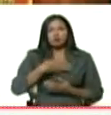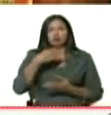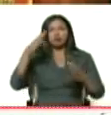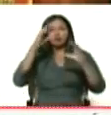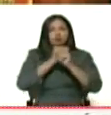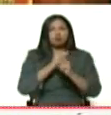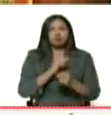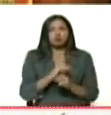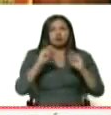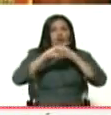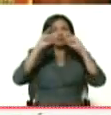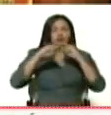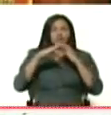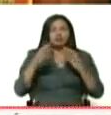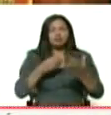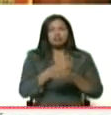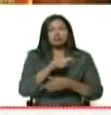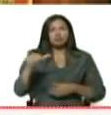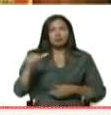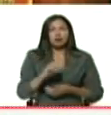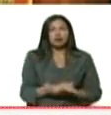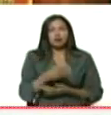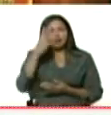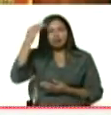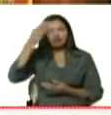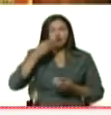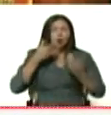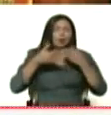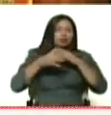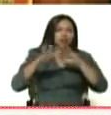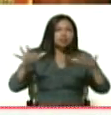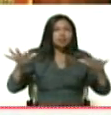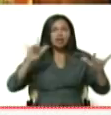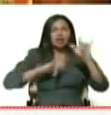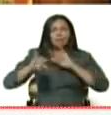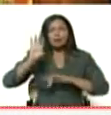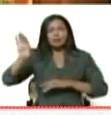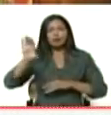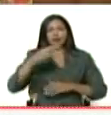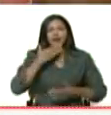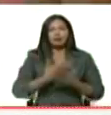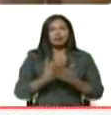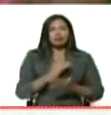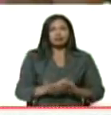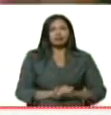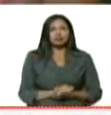Feliz fin de semana. Que Dios bendiga a nuestra amada patria. Gracias.